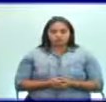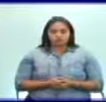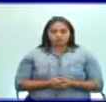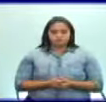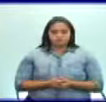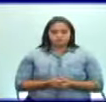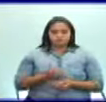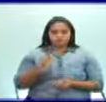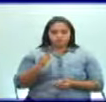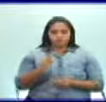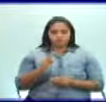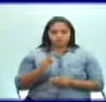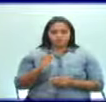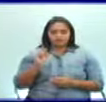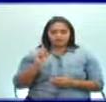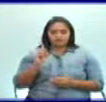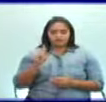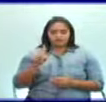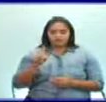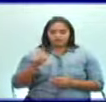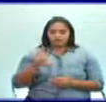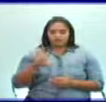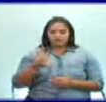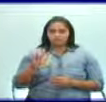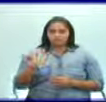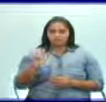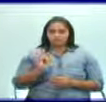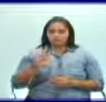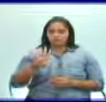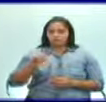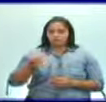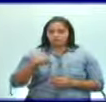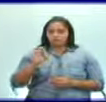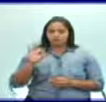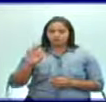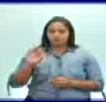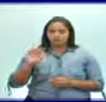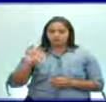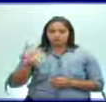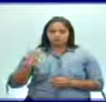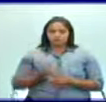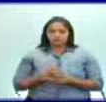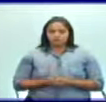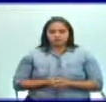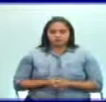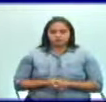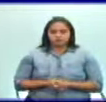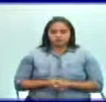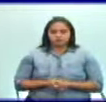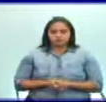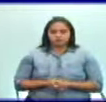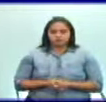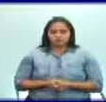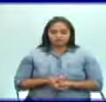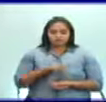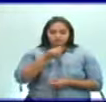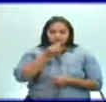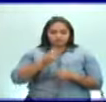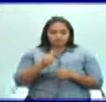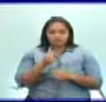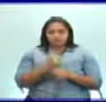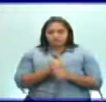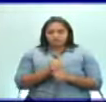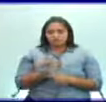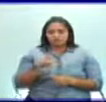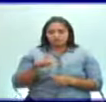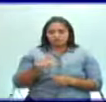en 2,5 igual a 4,83, o el par ordenado simplemente nos podríamos utilizar 2,5 punto y